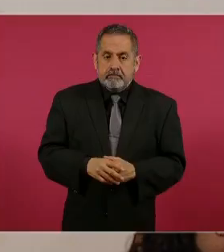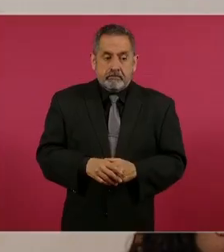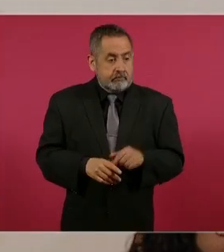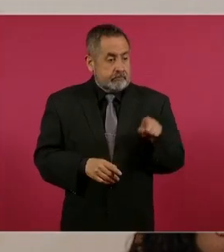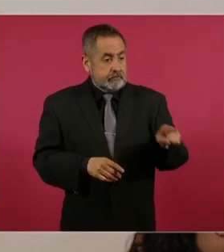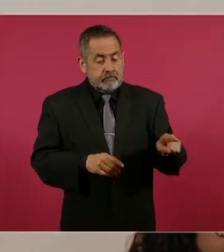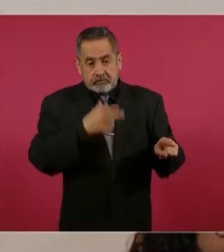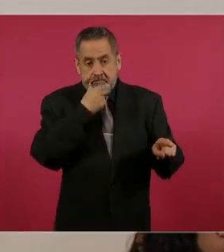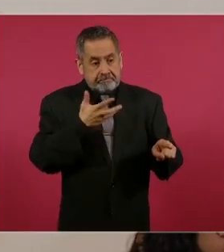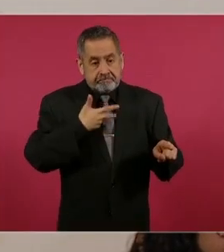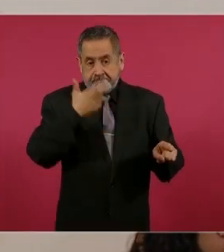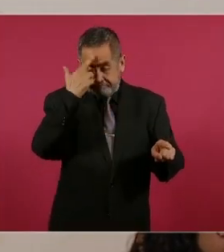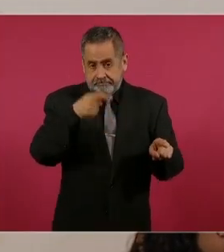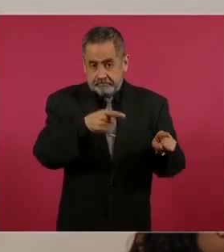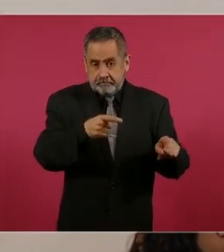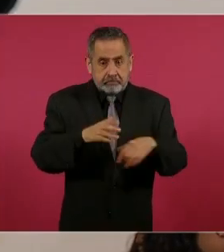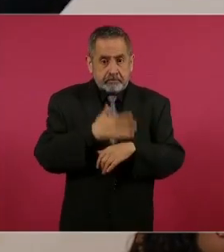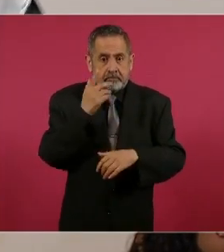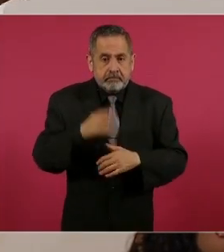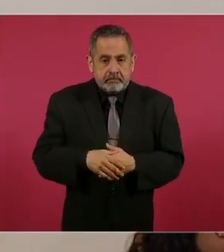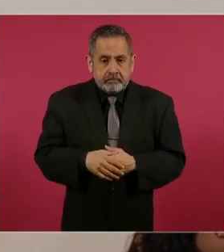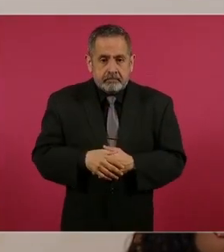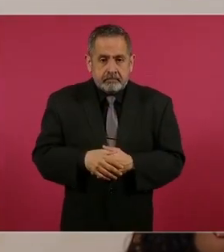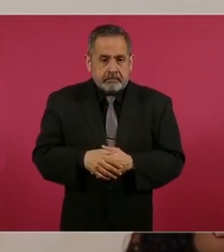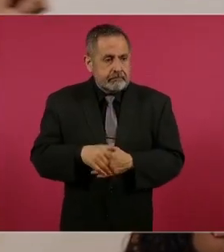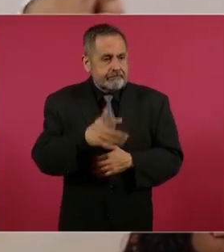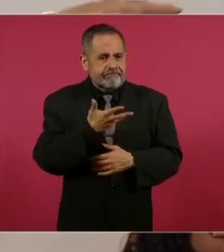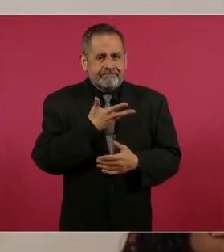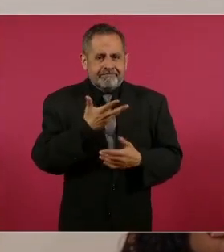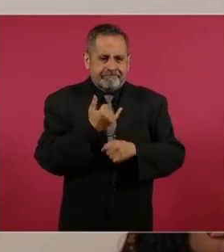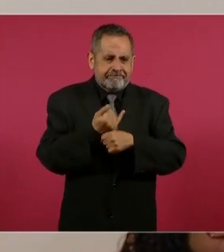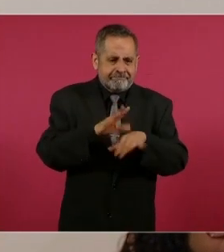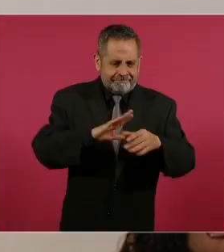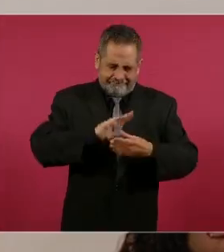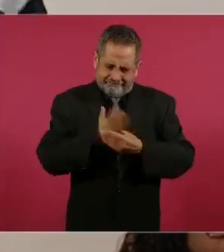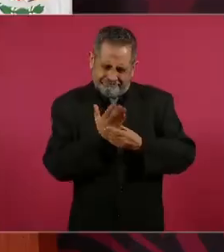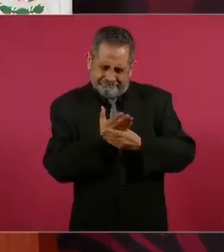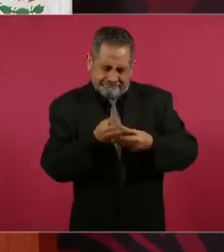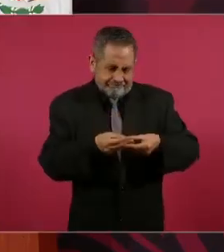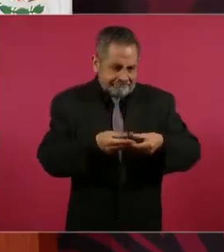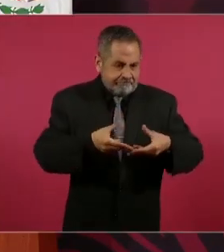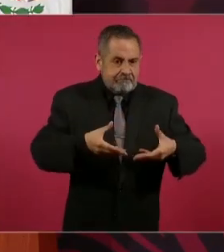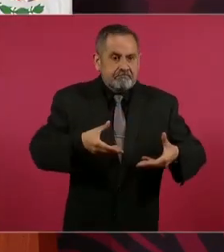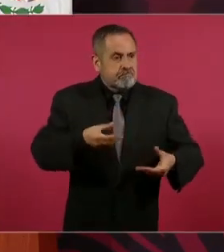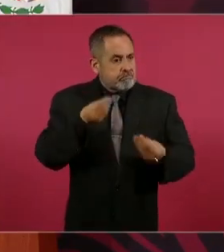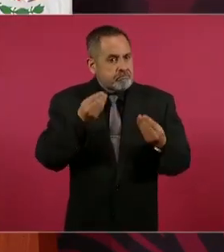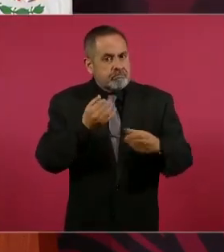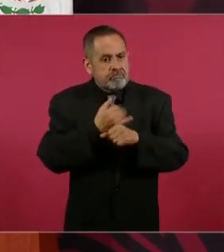este señor, porque tiene más información de